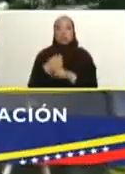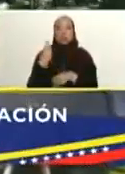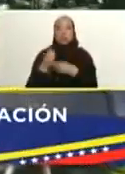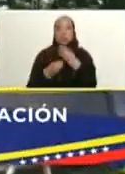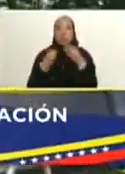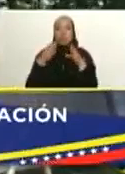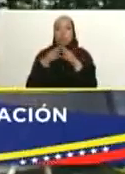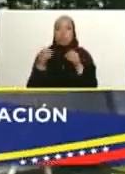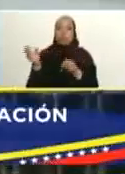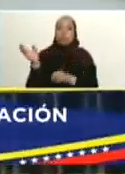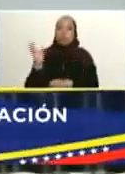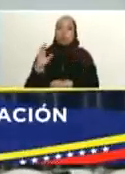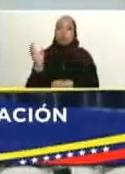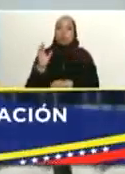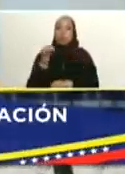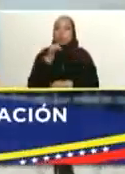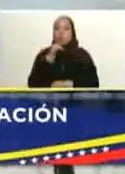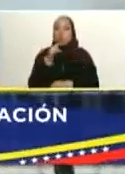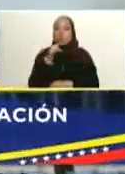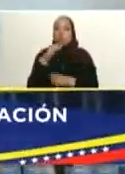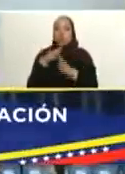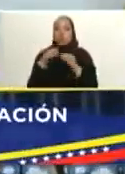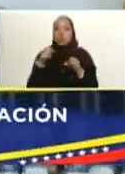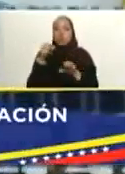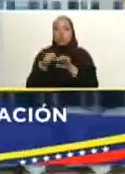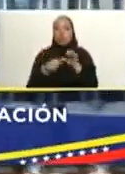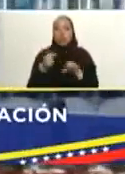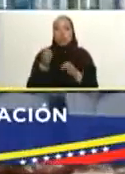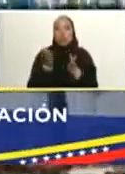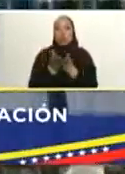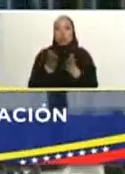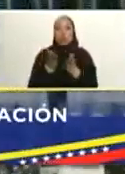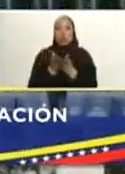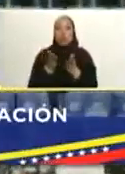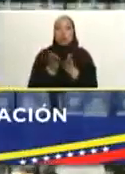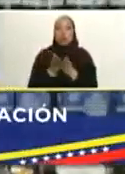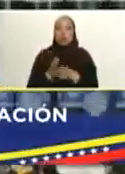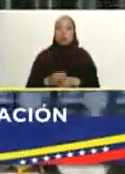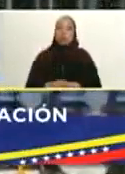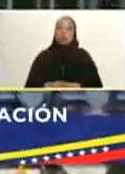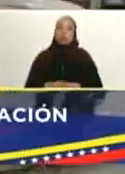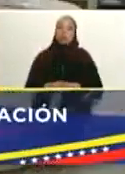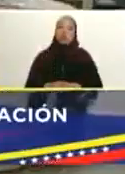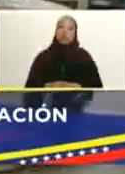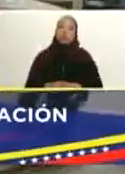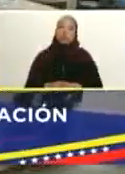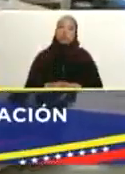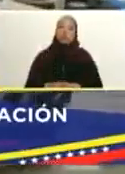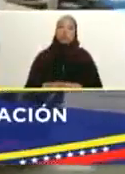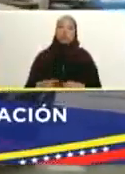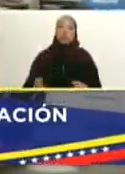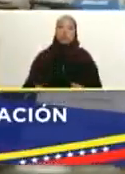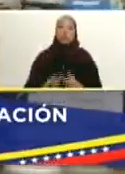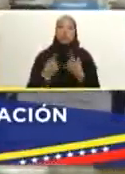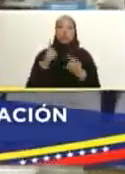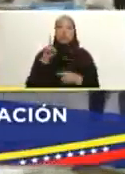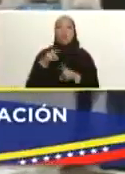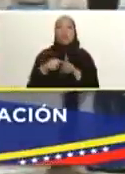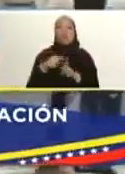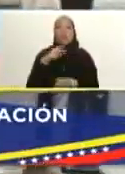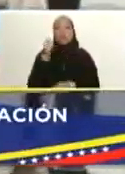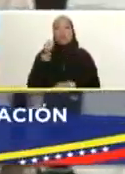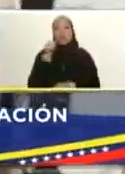por toda Caracas. Vamos a recuperar todos los centros educativos, las bricomiles, un milagro, el 1x10 del